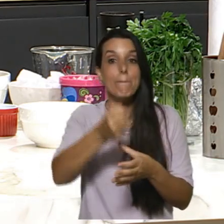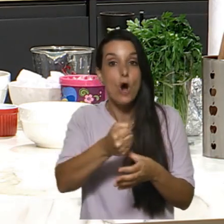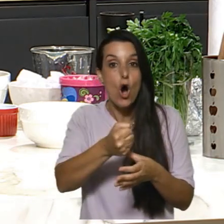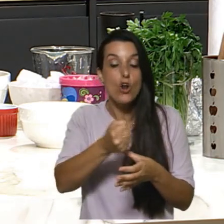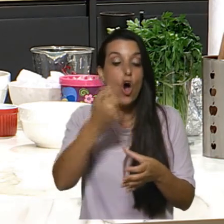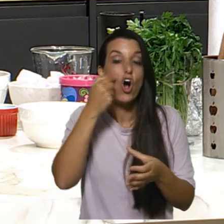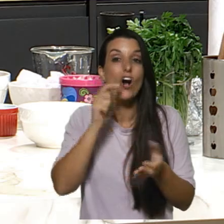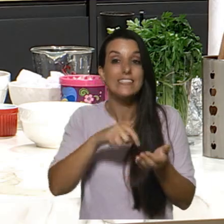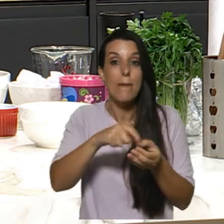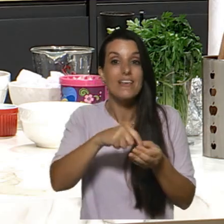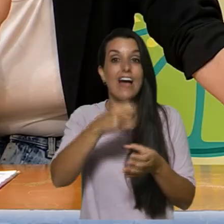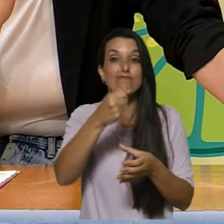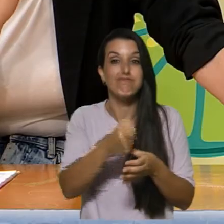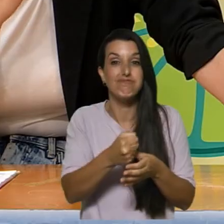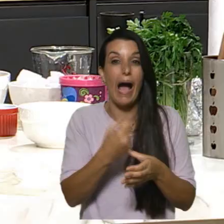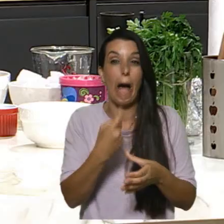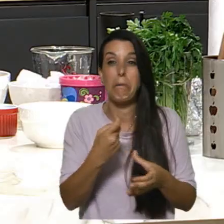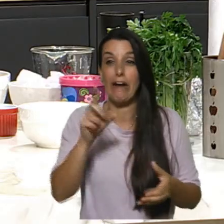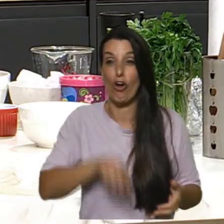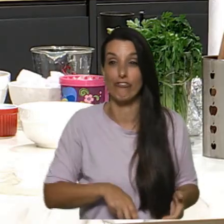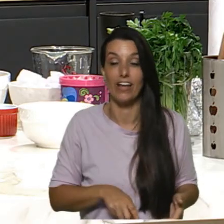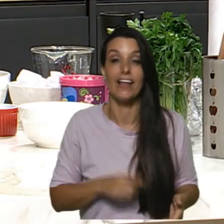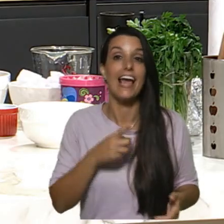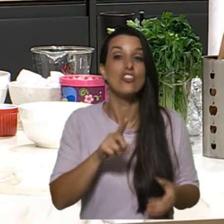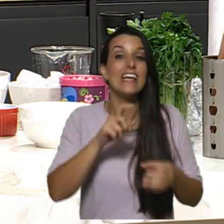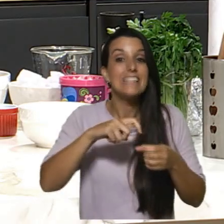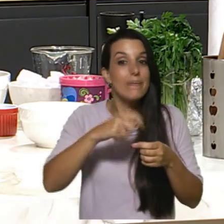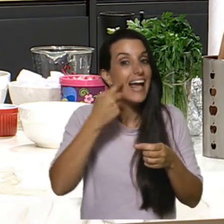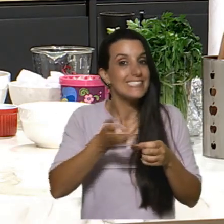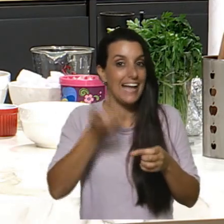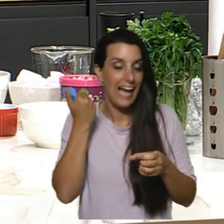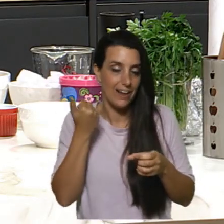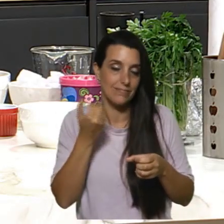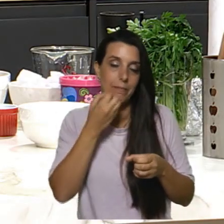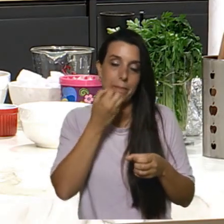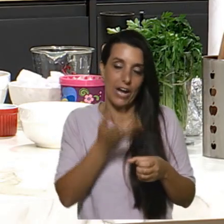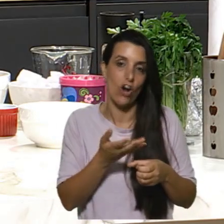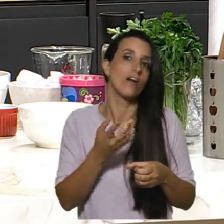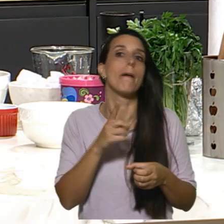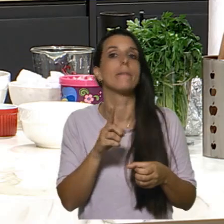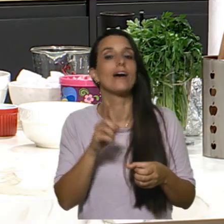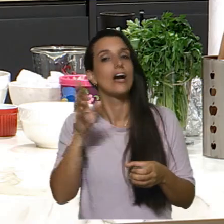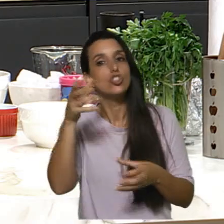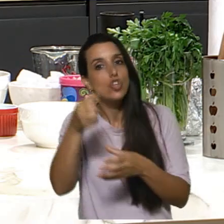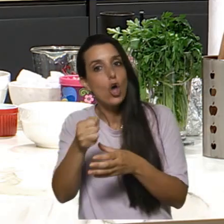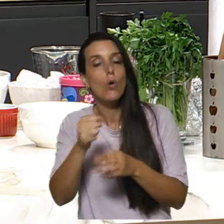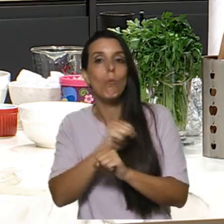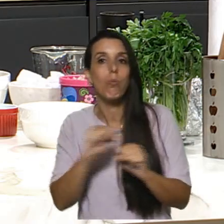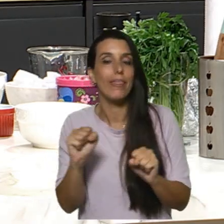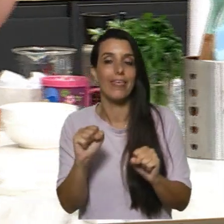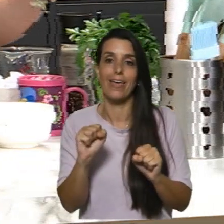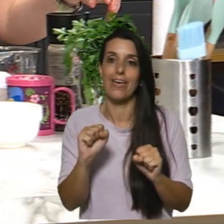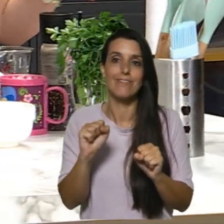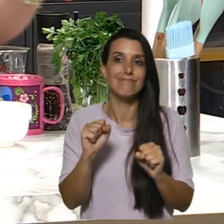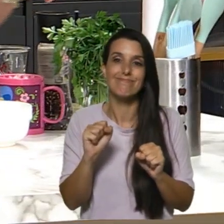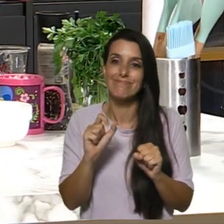dejes la semilla y la proceses, la cosa te queda amarga. Claro. Ajá. Y si la mordés también, si vos la podés sacar, no. Pero acá, viste, todo lo que pongas te puede quedar como...